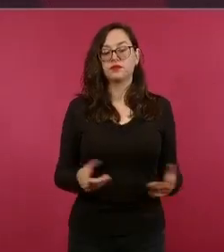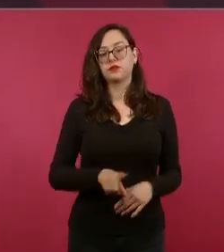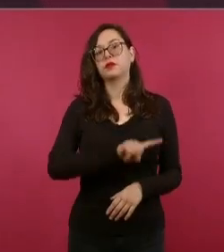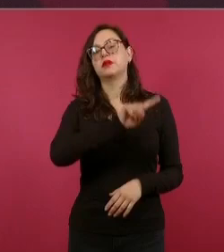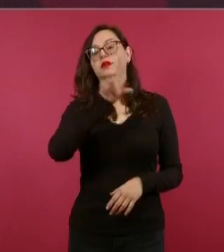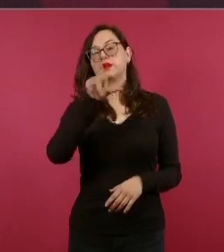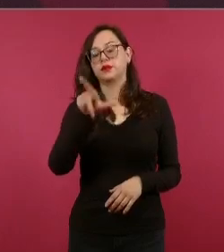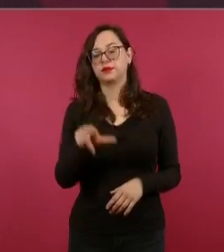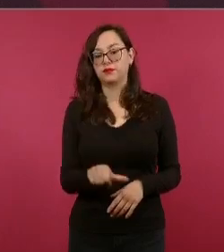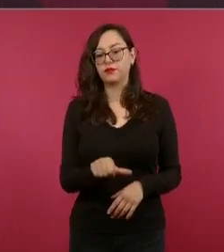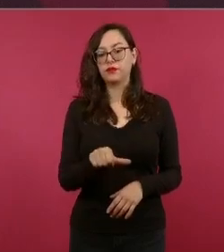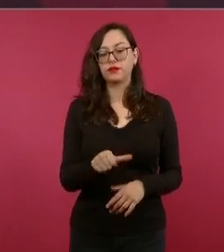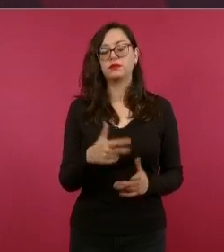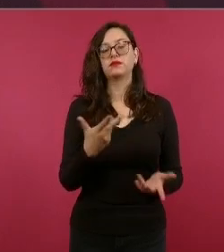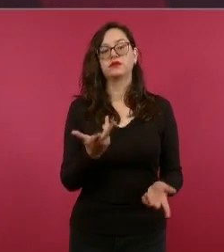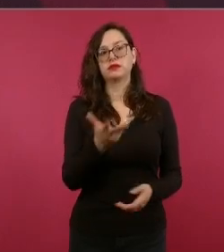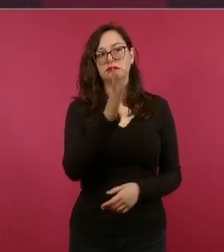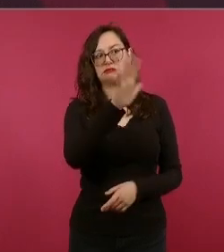autosuficiencia,